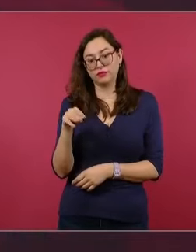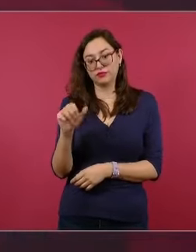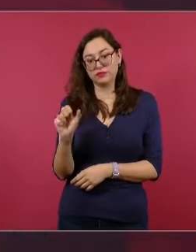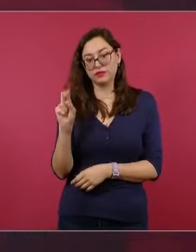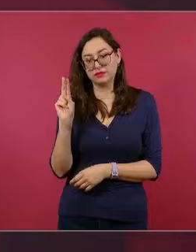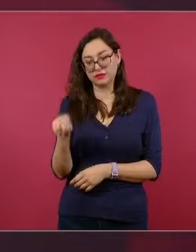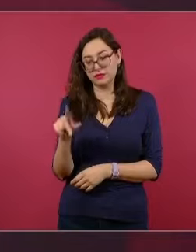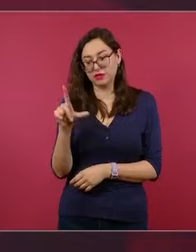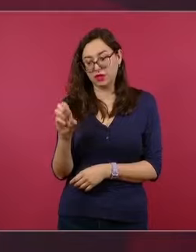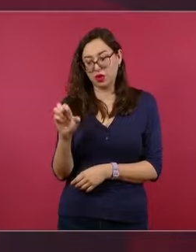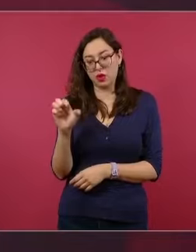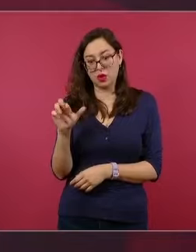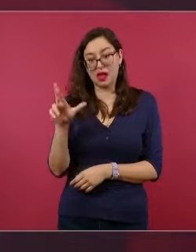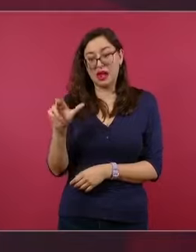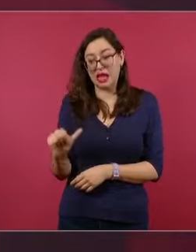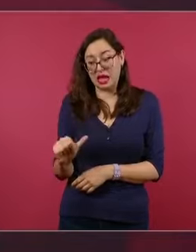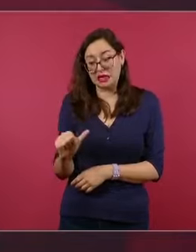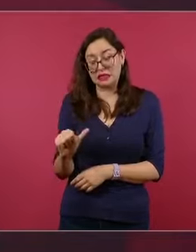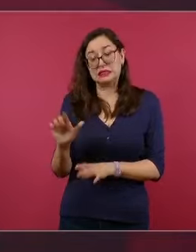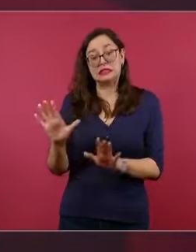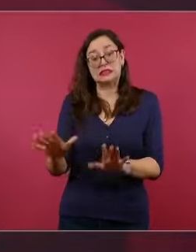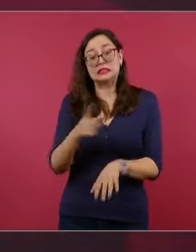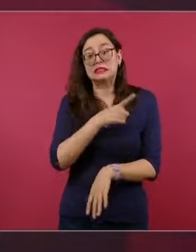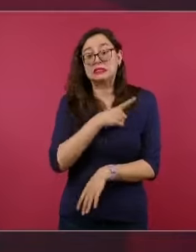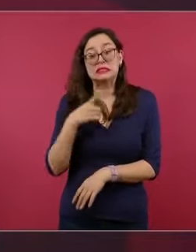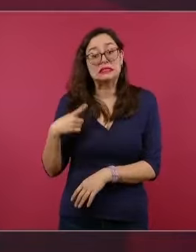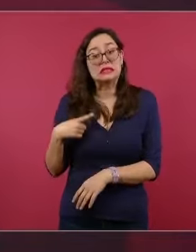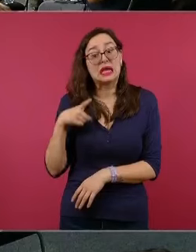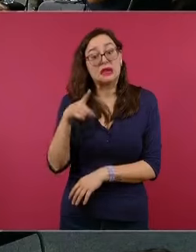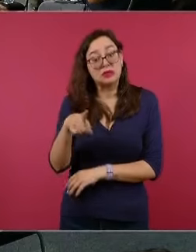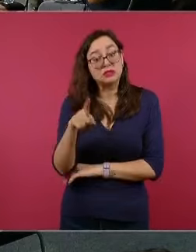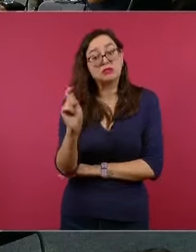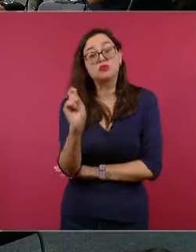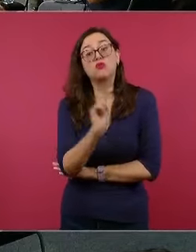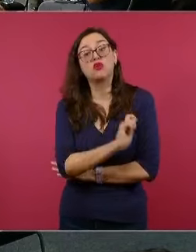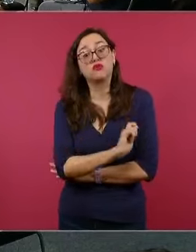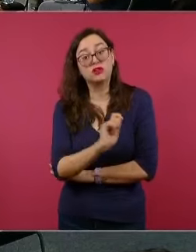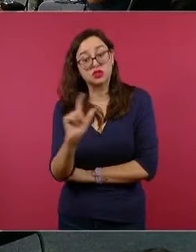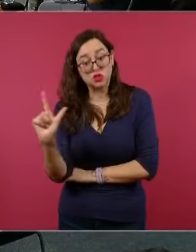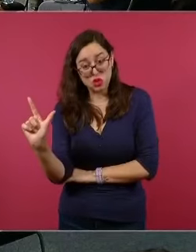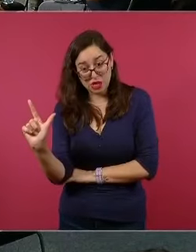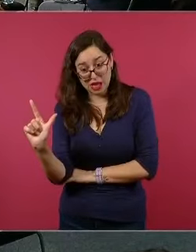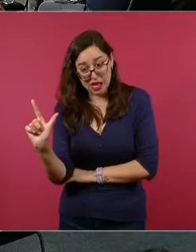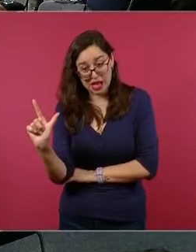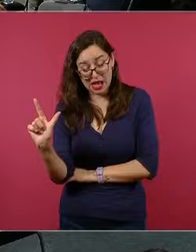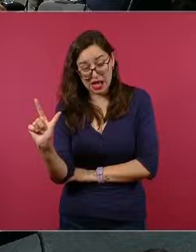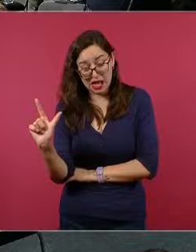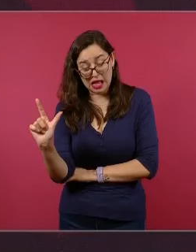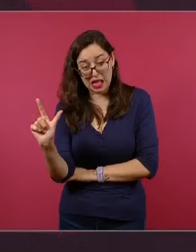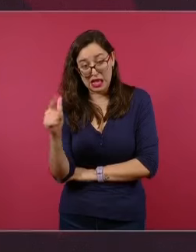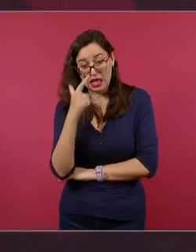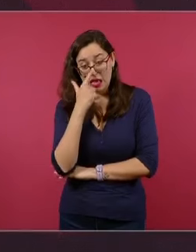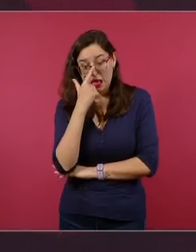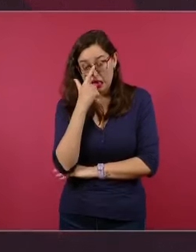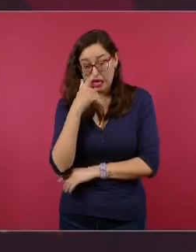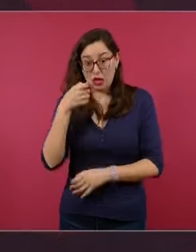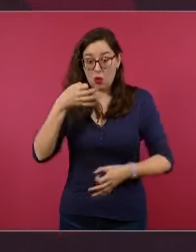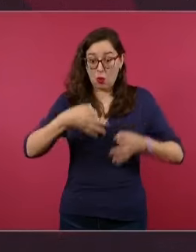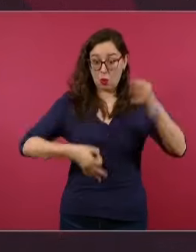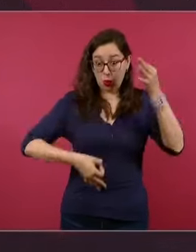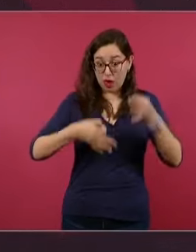profesionalismo Ah yo lo tengo periodismo le doy dando hechos Él no salió por decisión no Bueno es es un